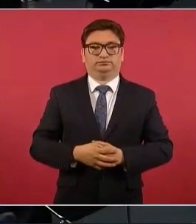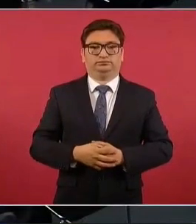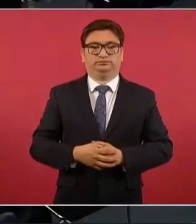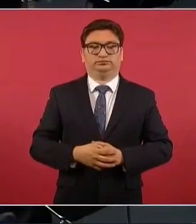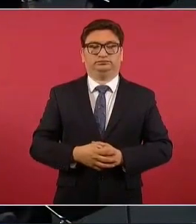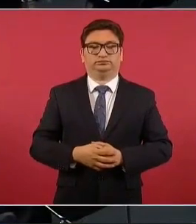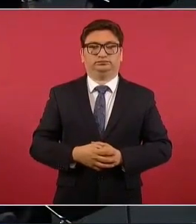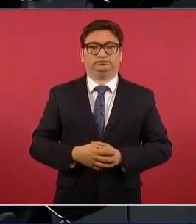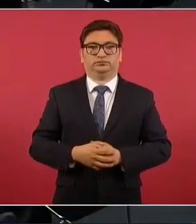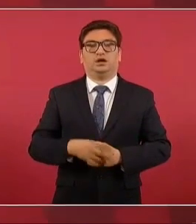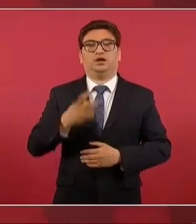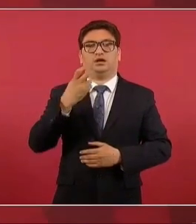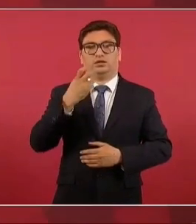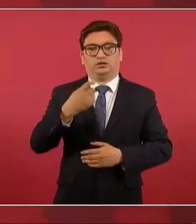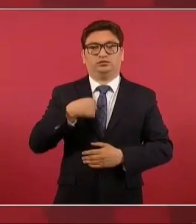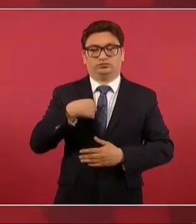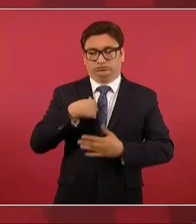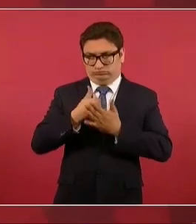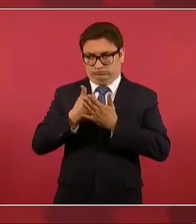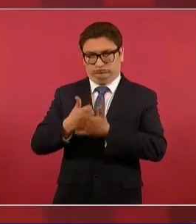Entonces, yo estoy con ellos.